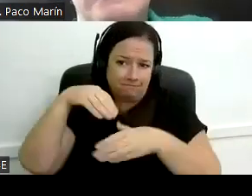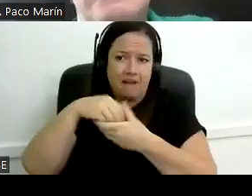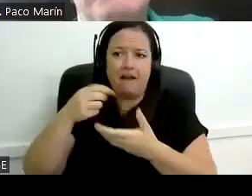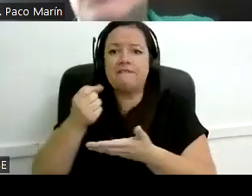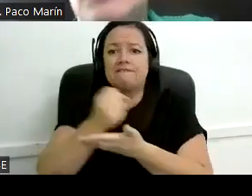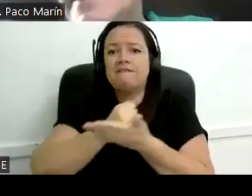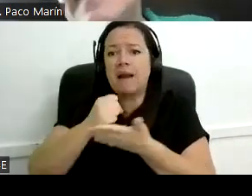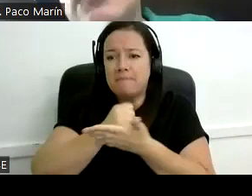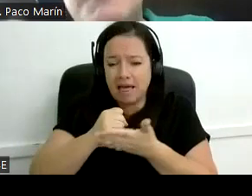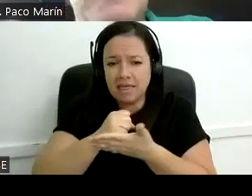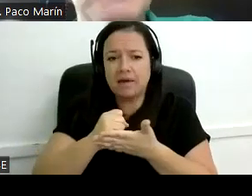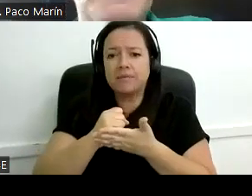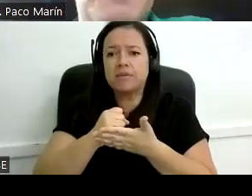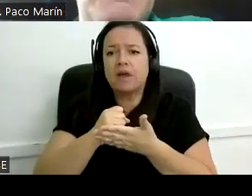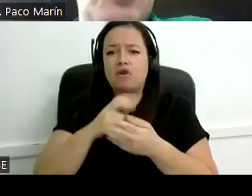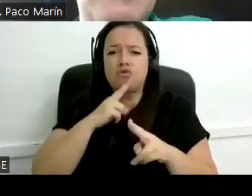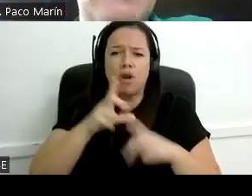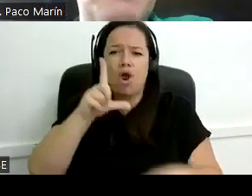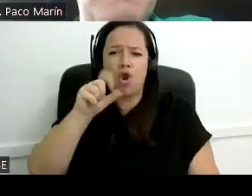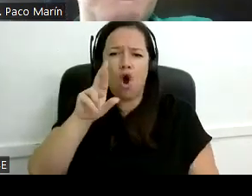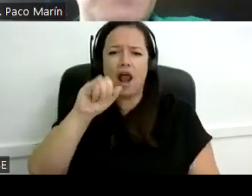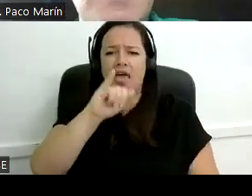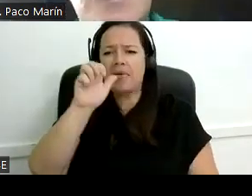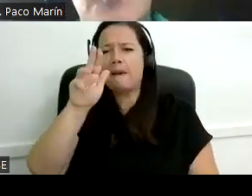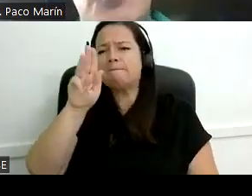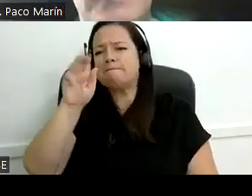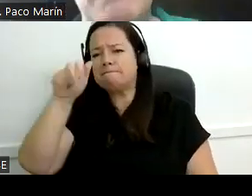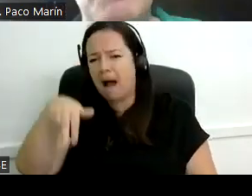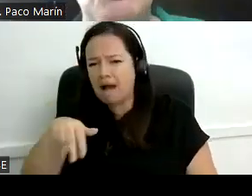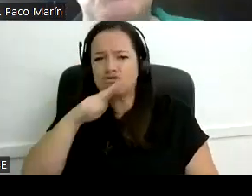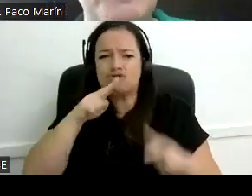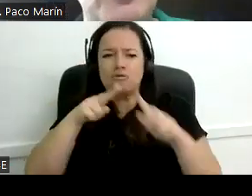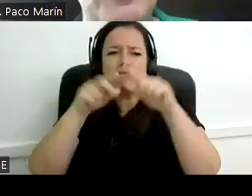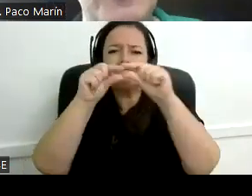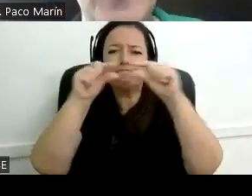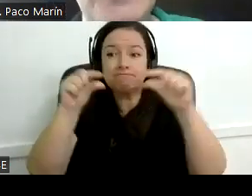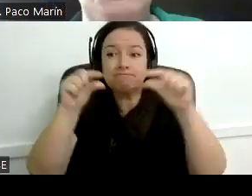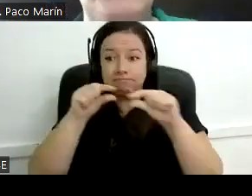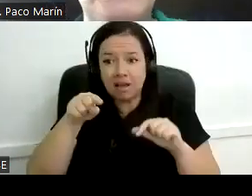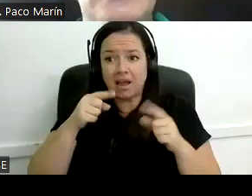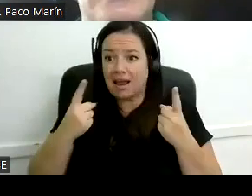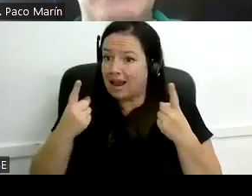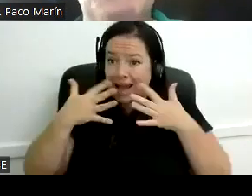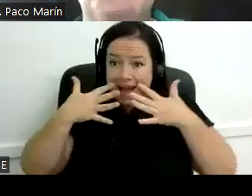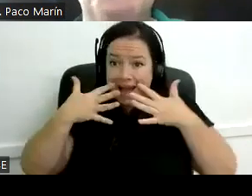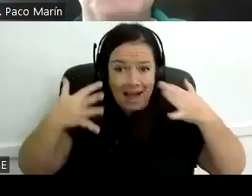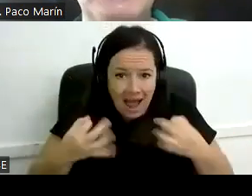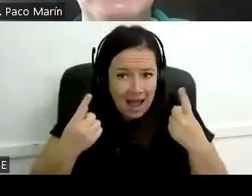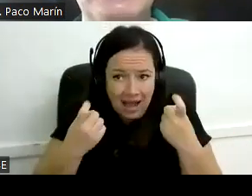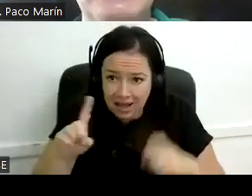Orfidal, lorazepam, diazepam, lormetazepam, por ejemplo, no siempre son necesarios.